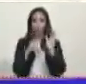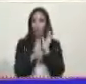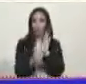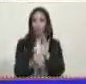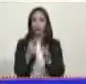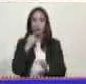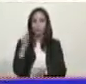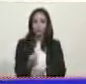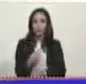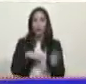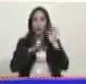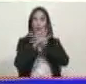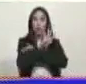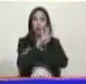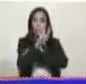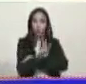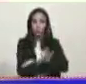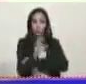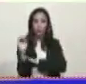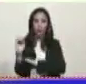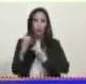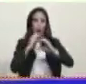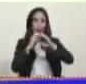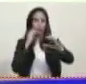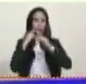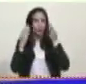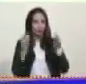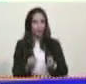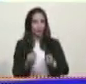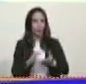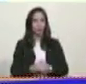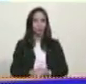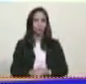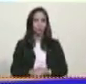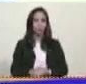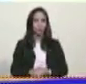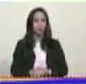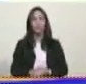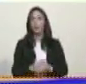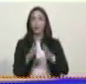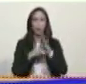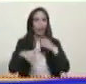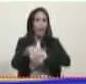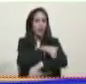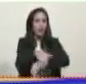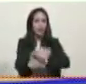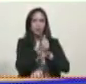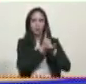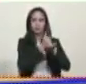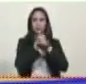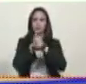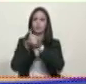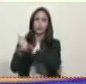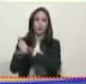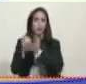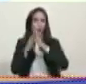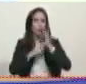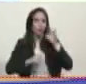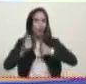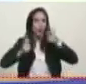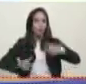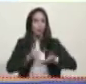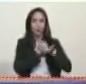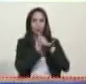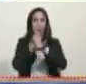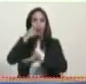nos arrojará 400 autobuses, los cuales saldrán a nuestras vías públicas a beneficiar a la masa o